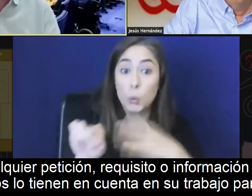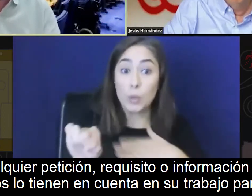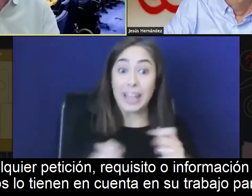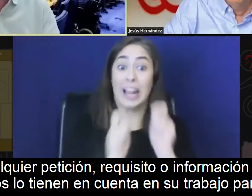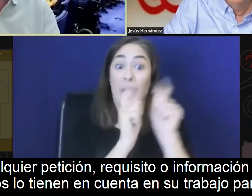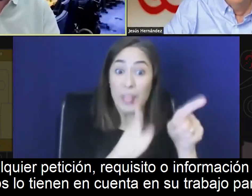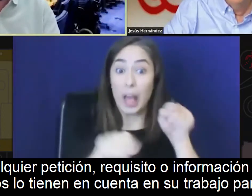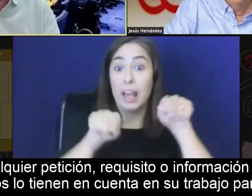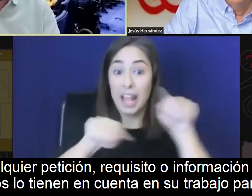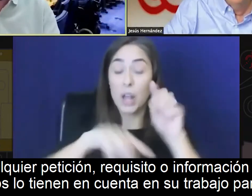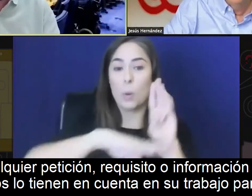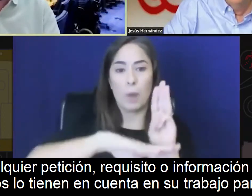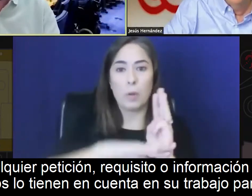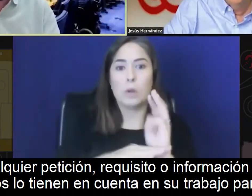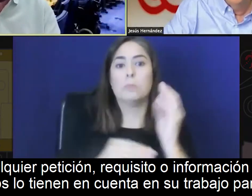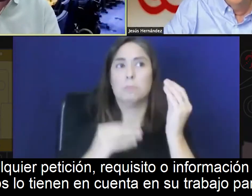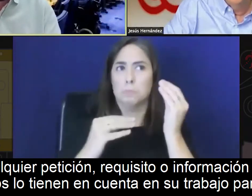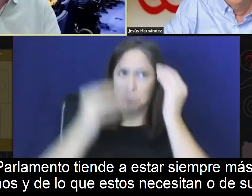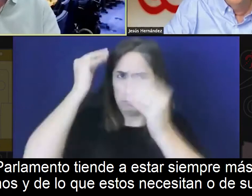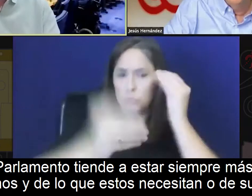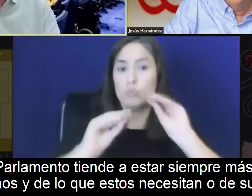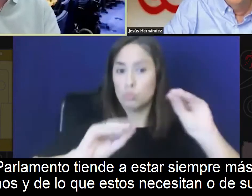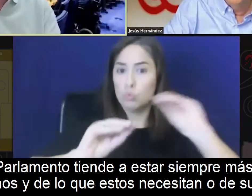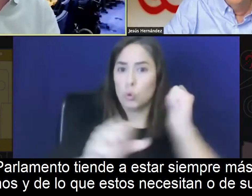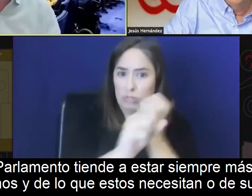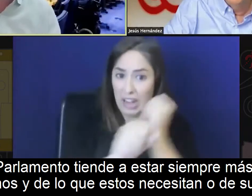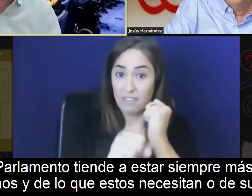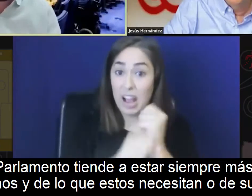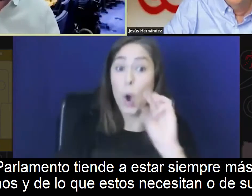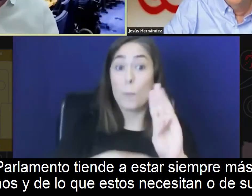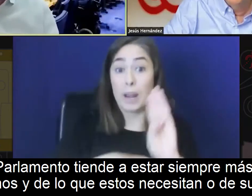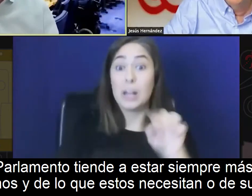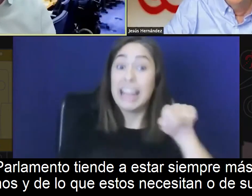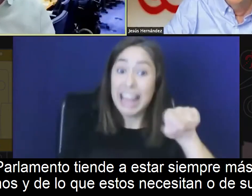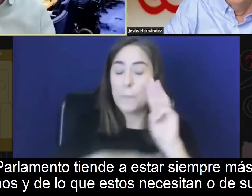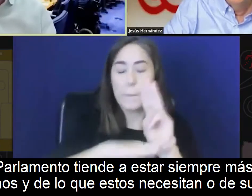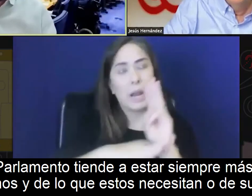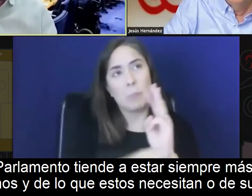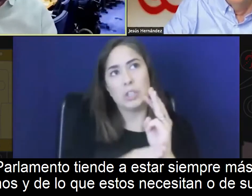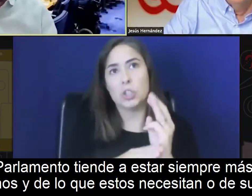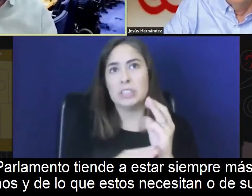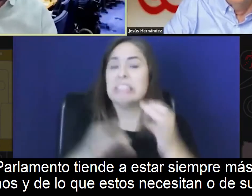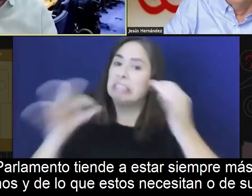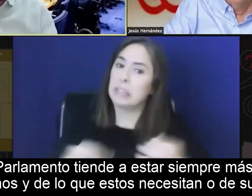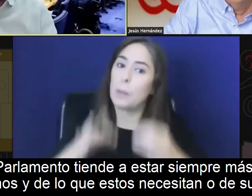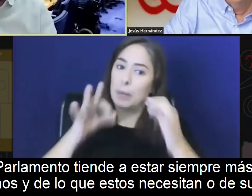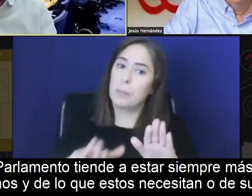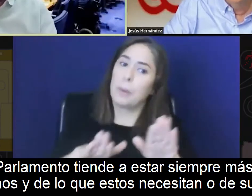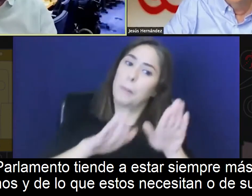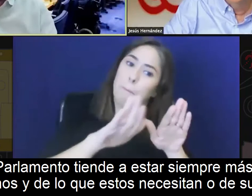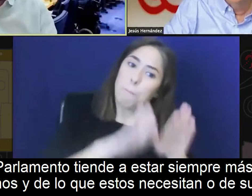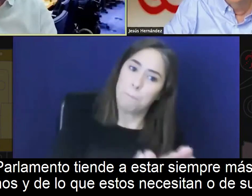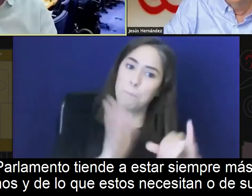lo tienen en cuenta en su trabajo parlamentario. O sea, el Parlamento tiende a estar siempre más cerca de los ciudadanos y de